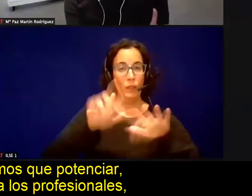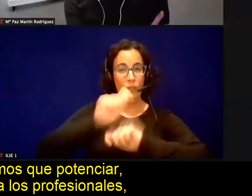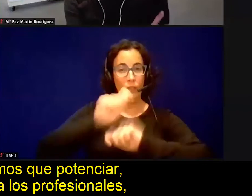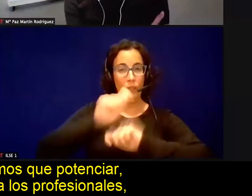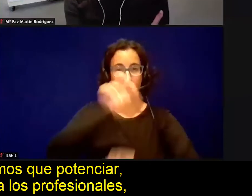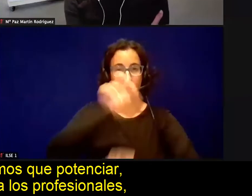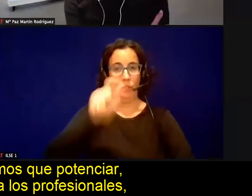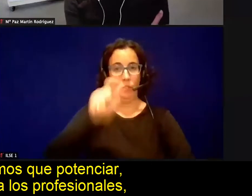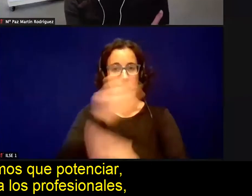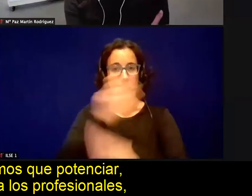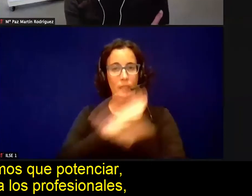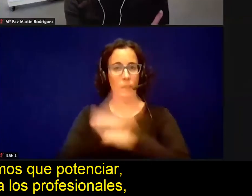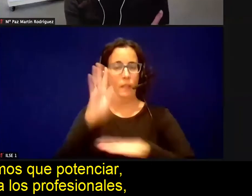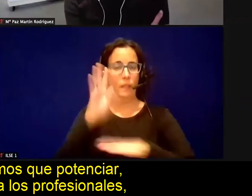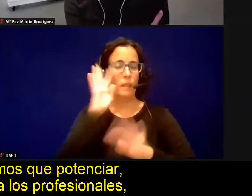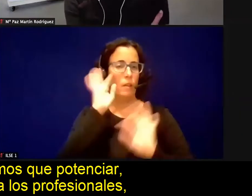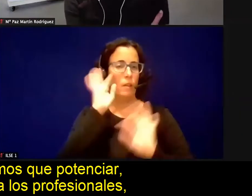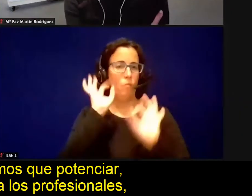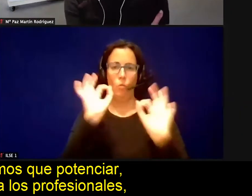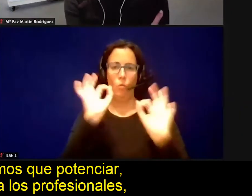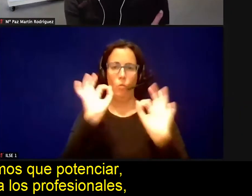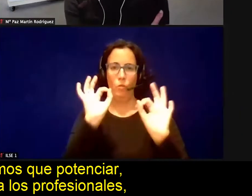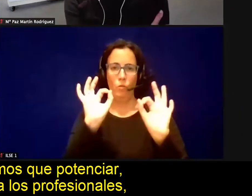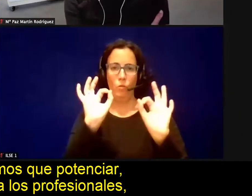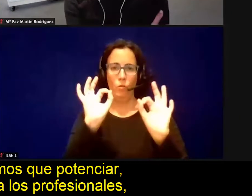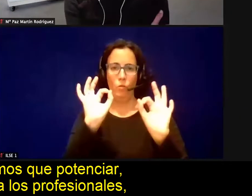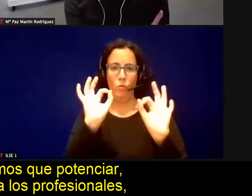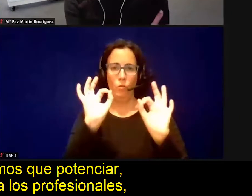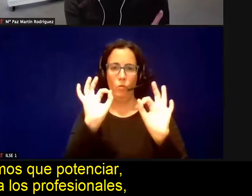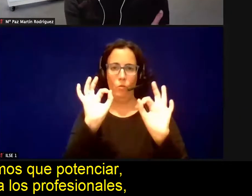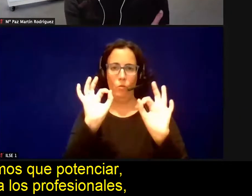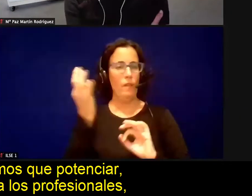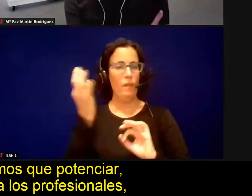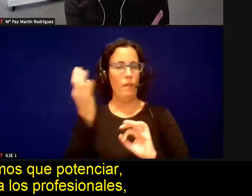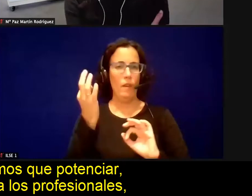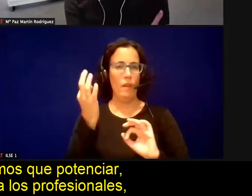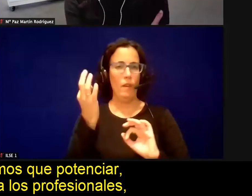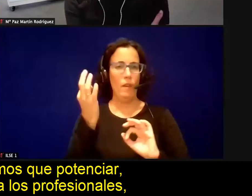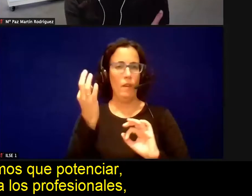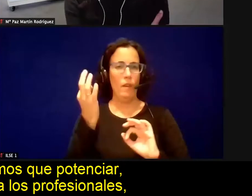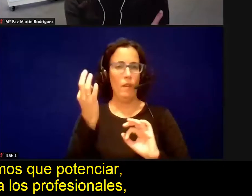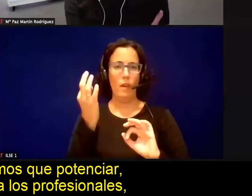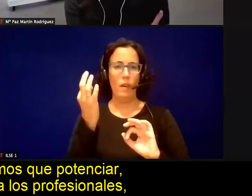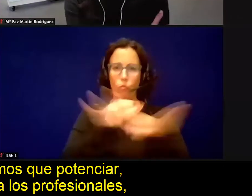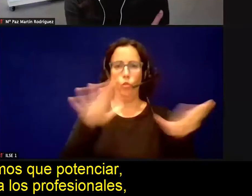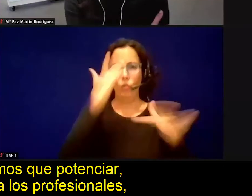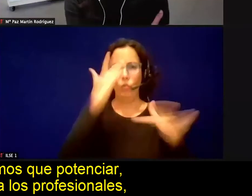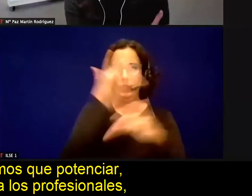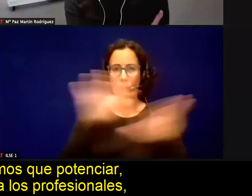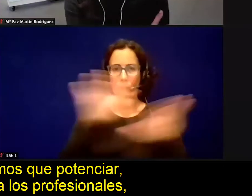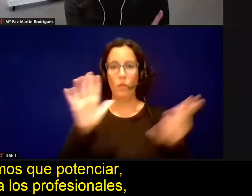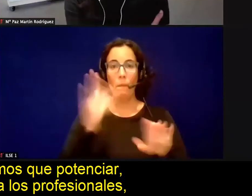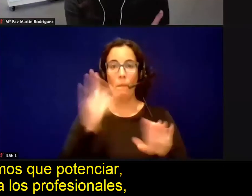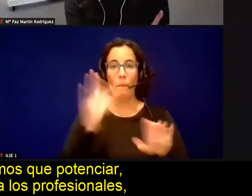tenemos que potenciar esa difusión y esa sensibilización, pero necesitamos a los profesionales, ¿no? Necesitamos